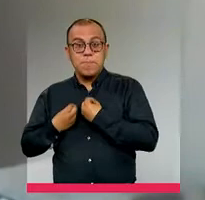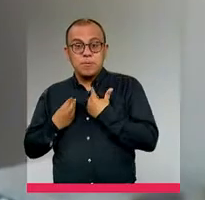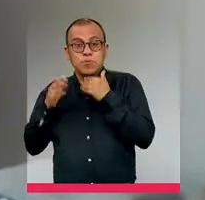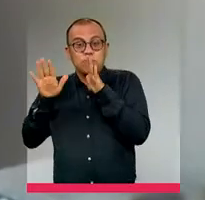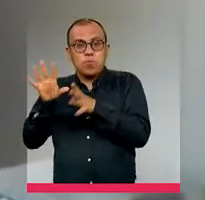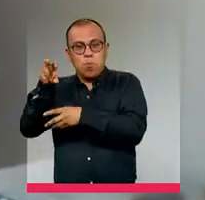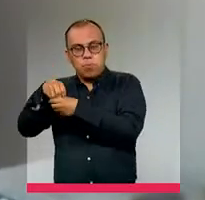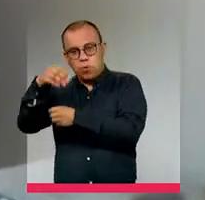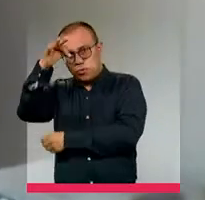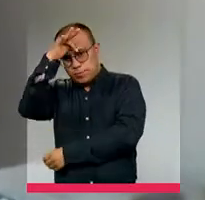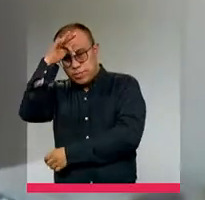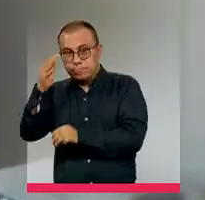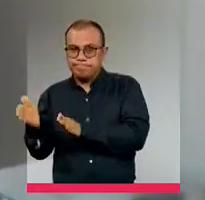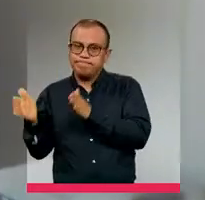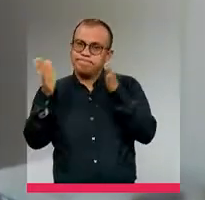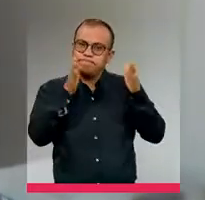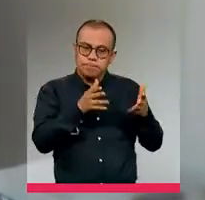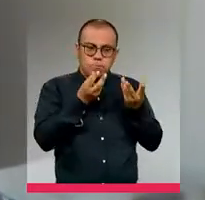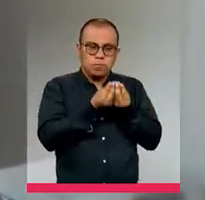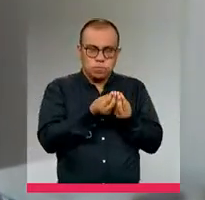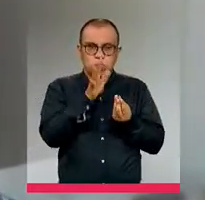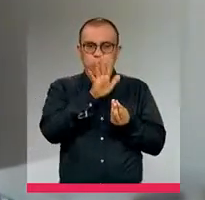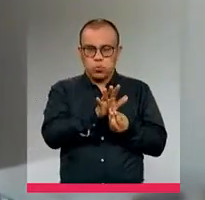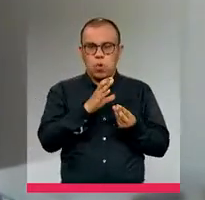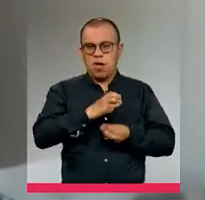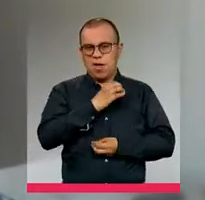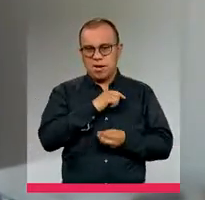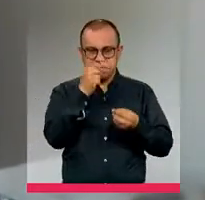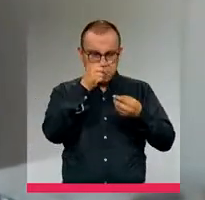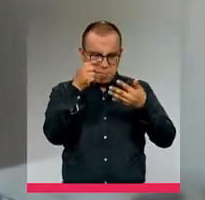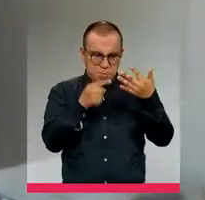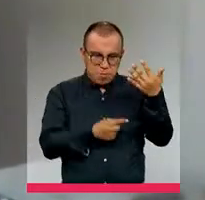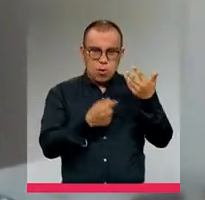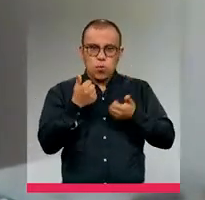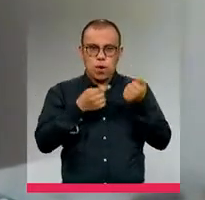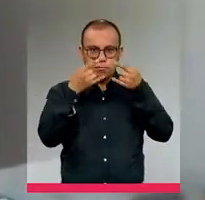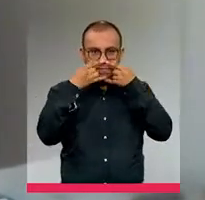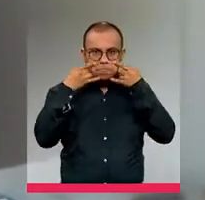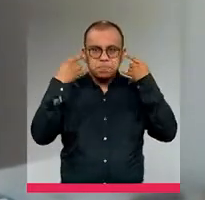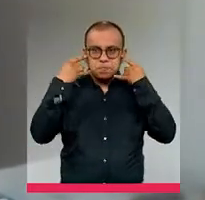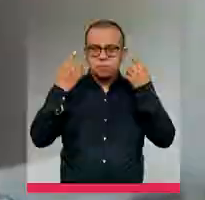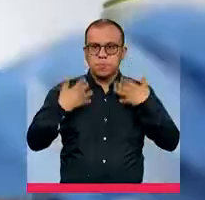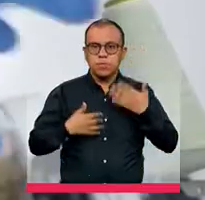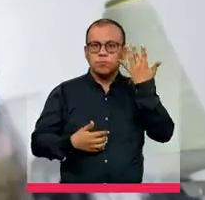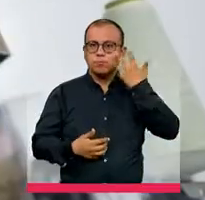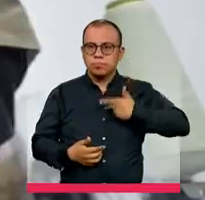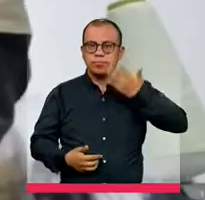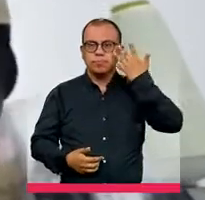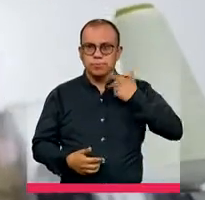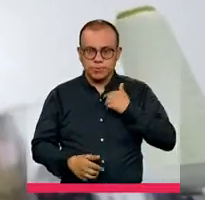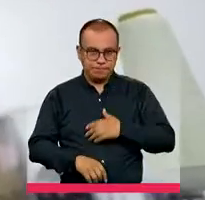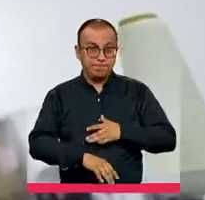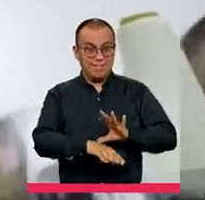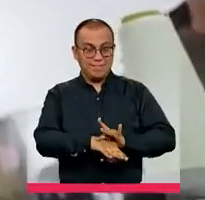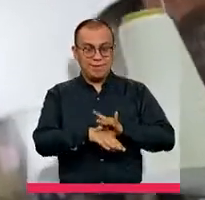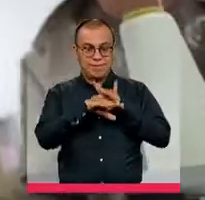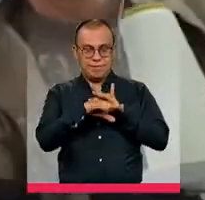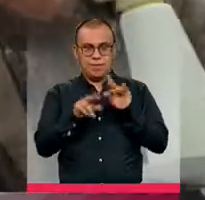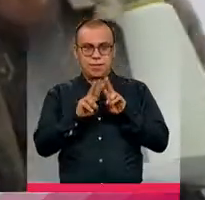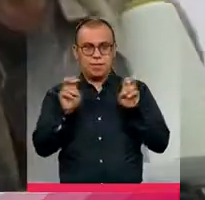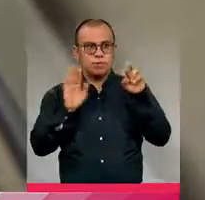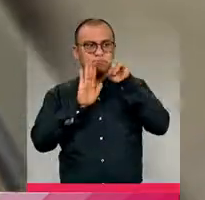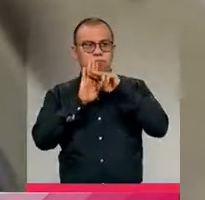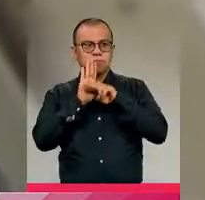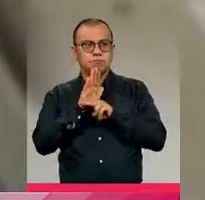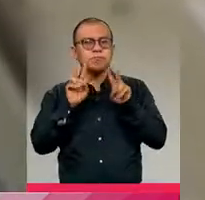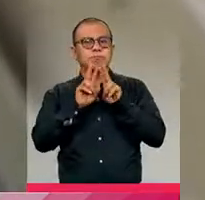atienden, pero hay otros que tienen unas características un poco diferentes que son los que se puede utilizar a día a día. Según el doctor Arregocés, el nuevo